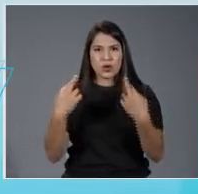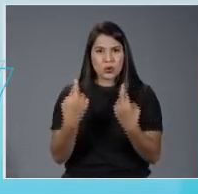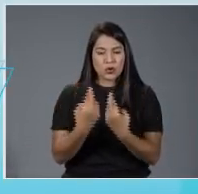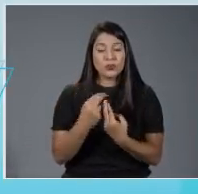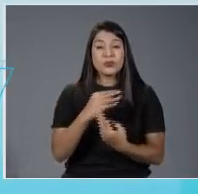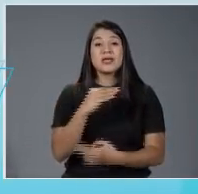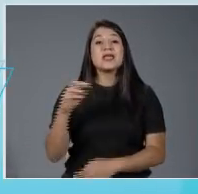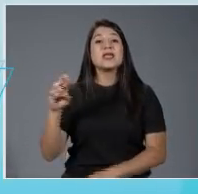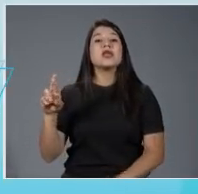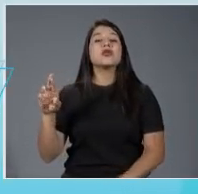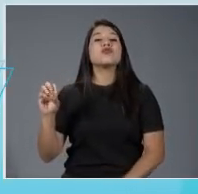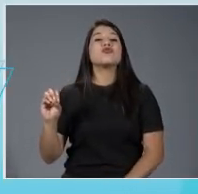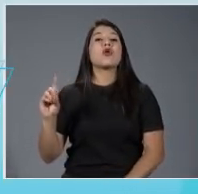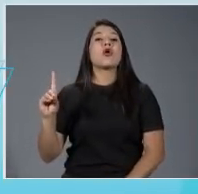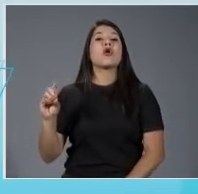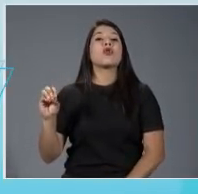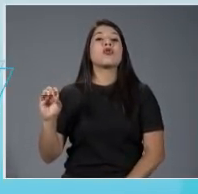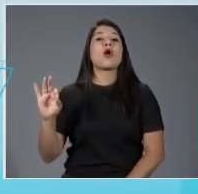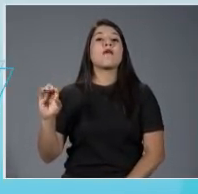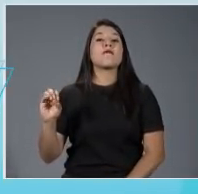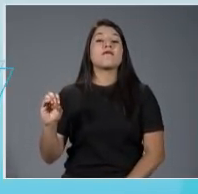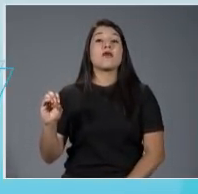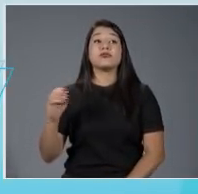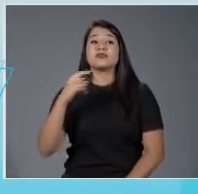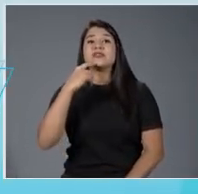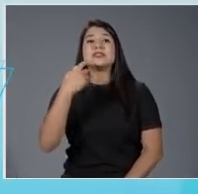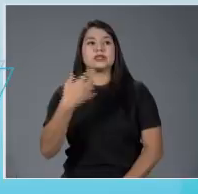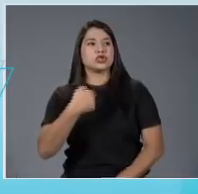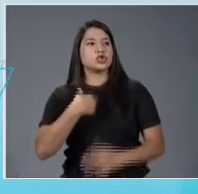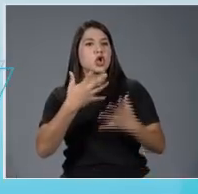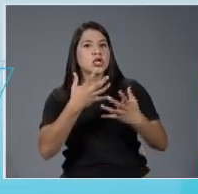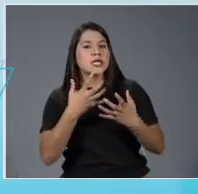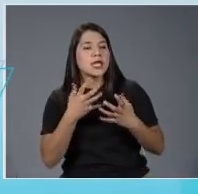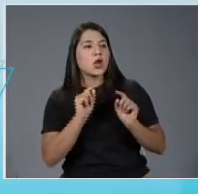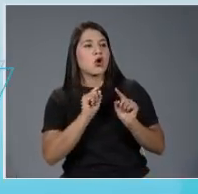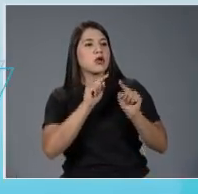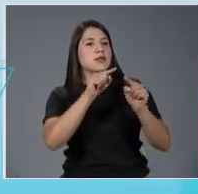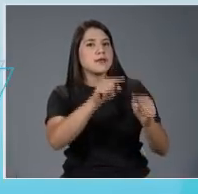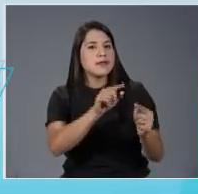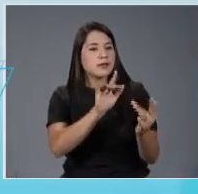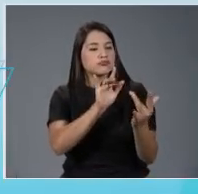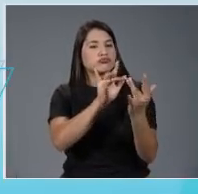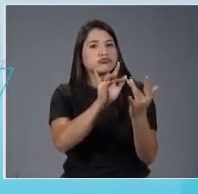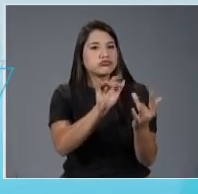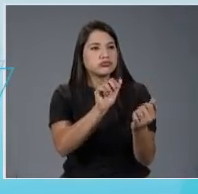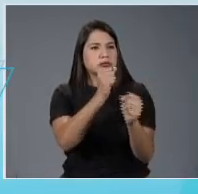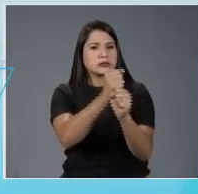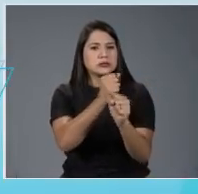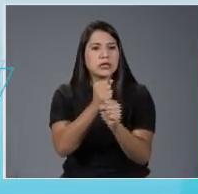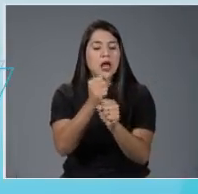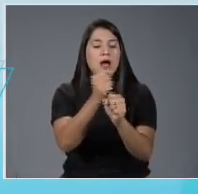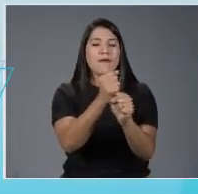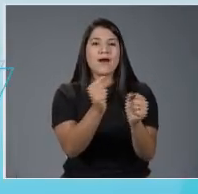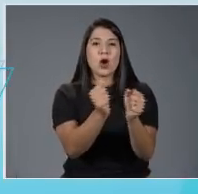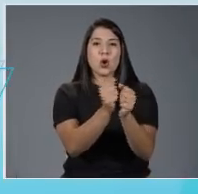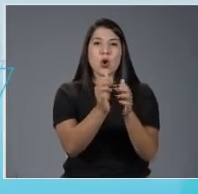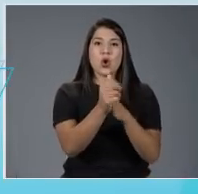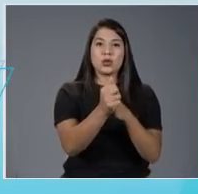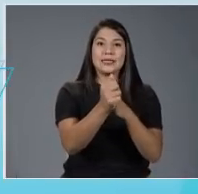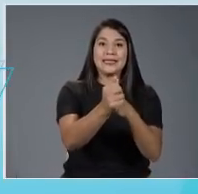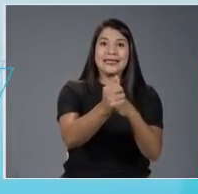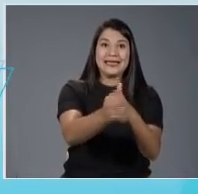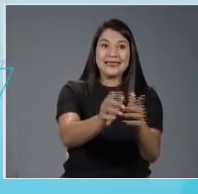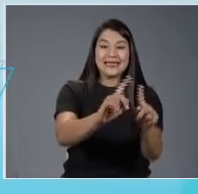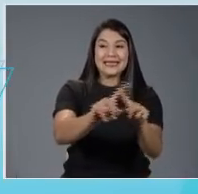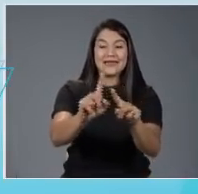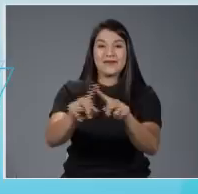estilo va a ser un estilo muy presencial, con la negociación y el trabajo con líderes y lideresas de las otras